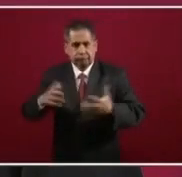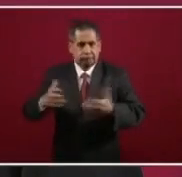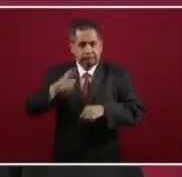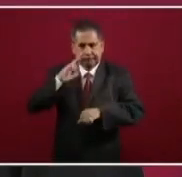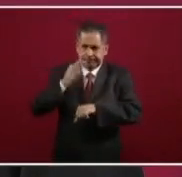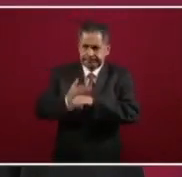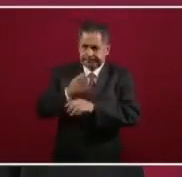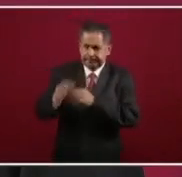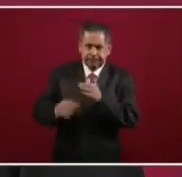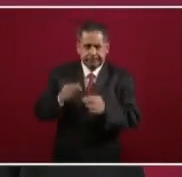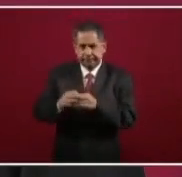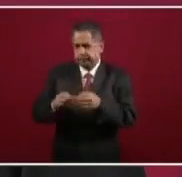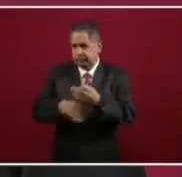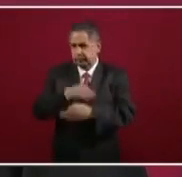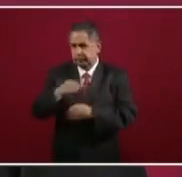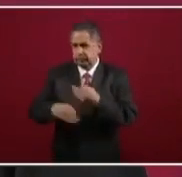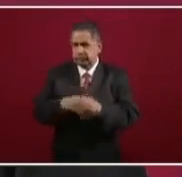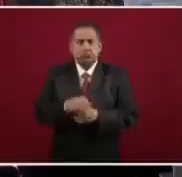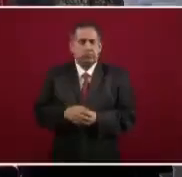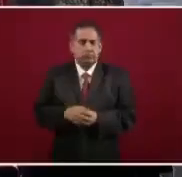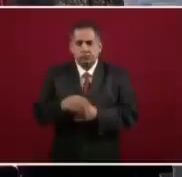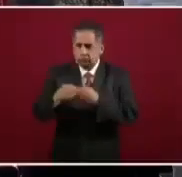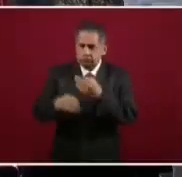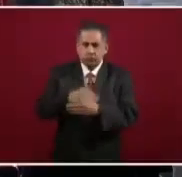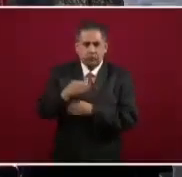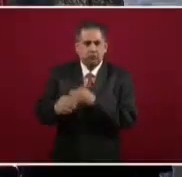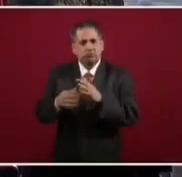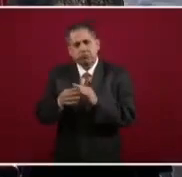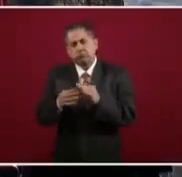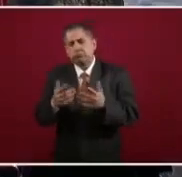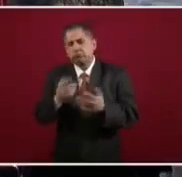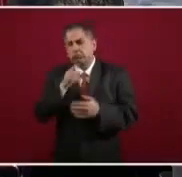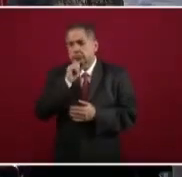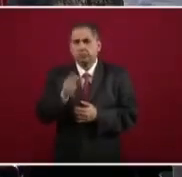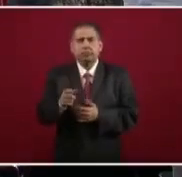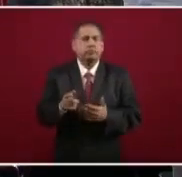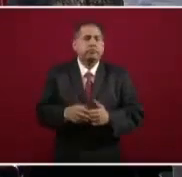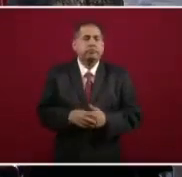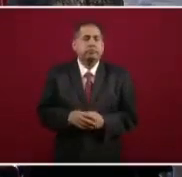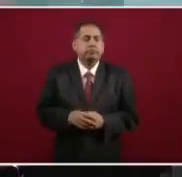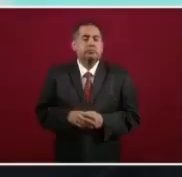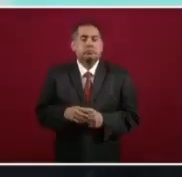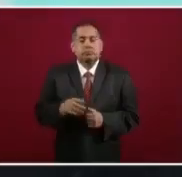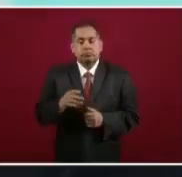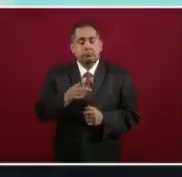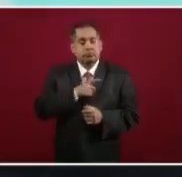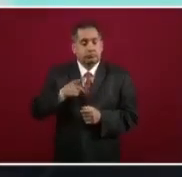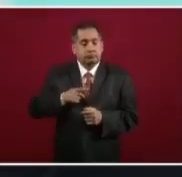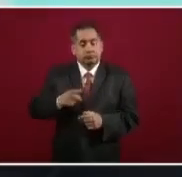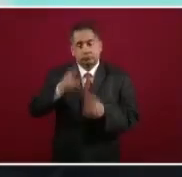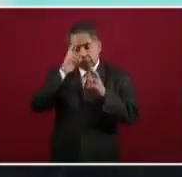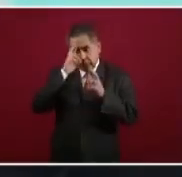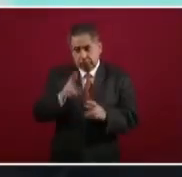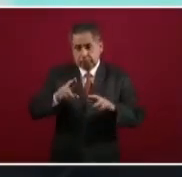responsabilidad de todas maneras y respetando